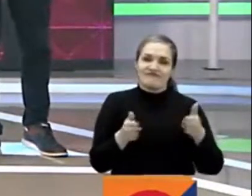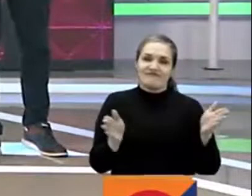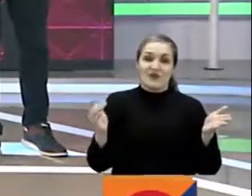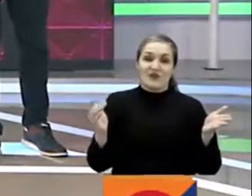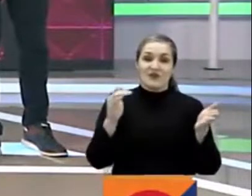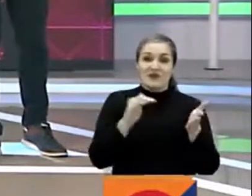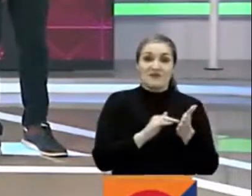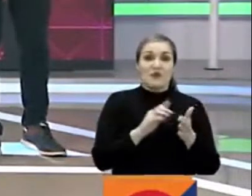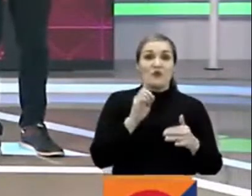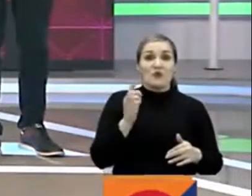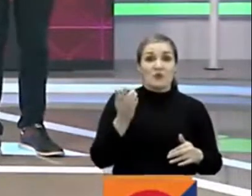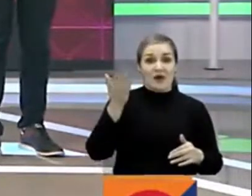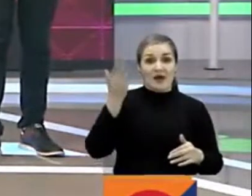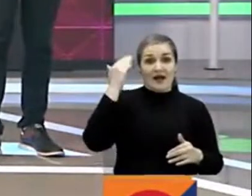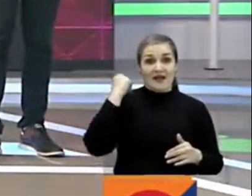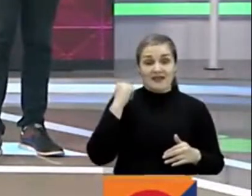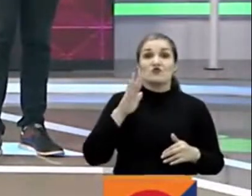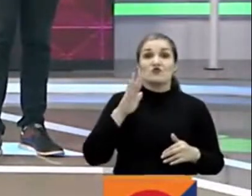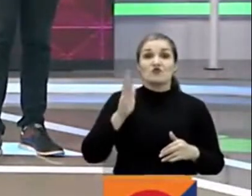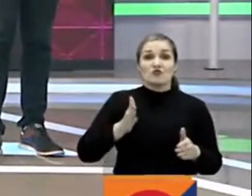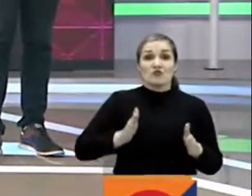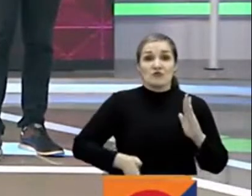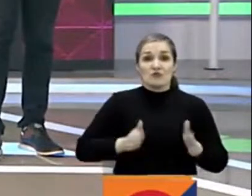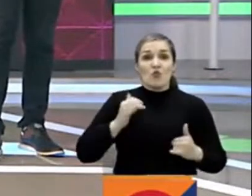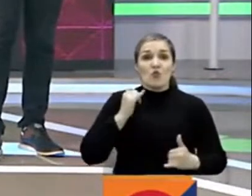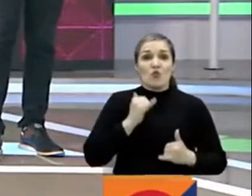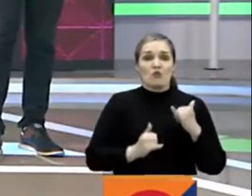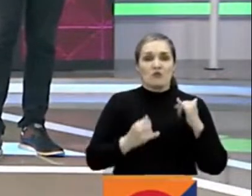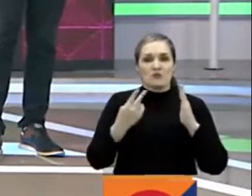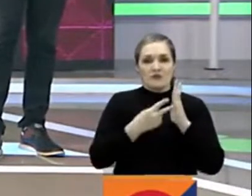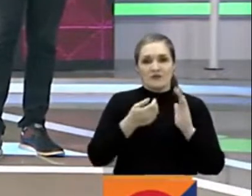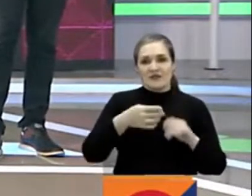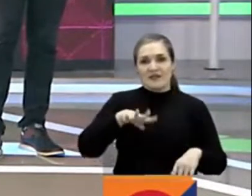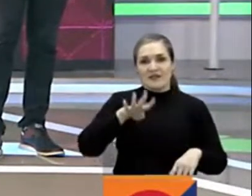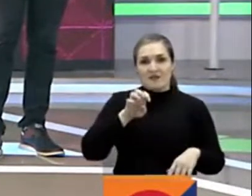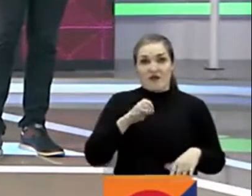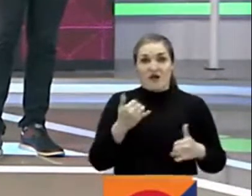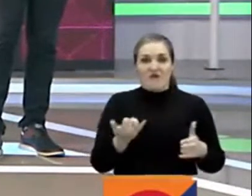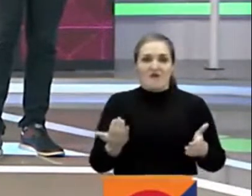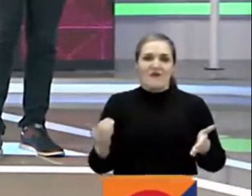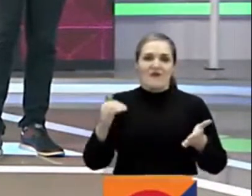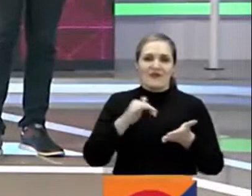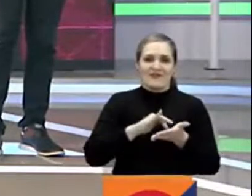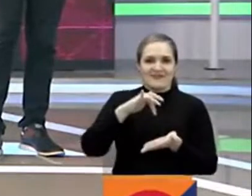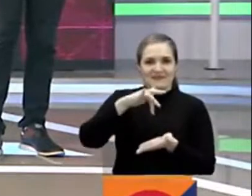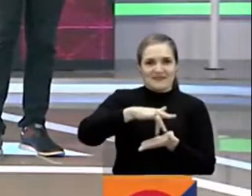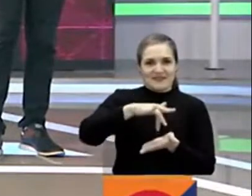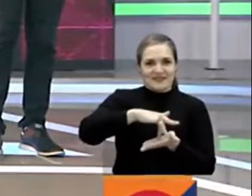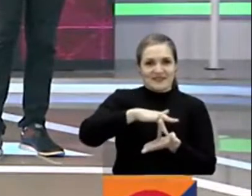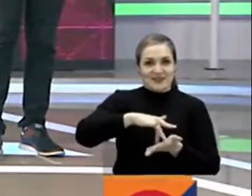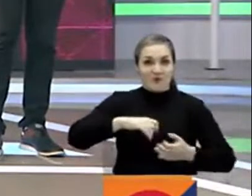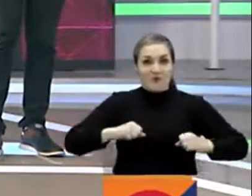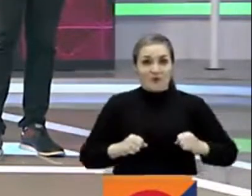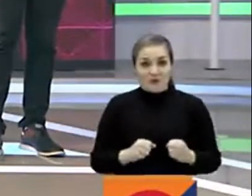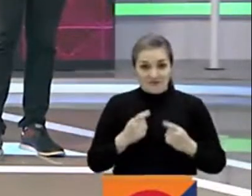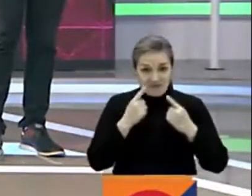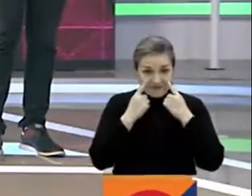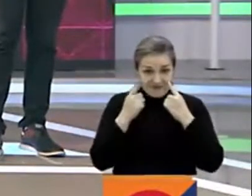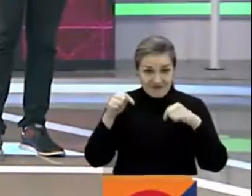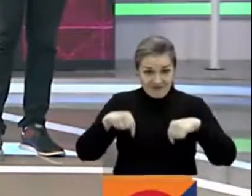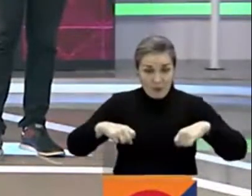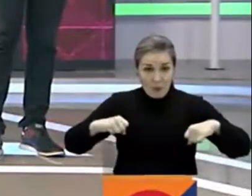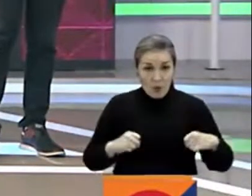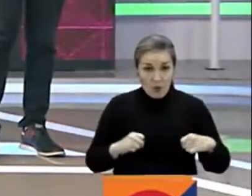qué? Porque la media maratón de Bogotá no se corría desde el año 2019 y volvió ahora de manera presencial. Miles de, no solamente bogotanos,